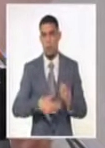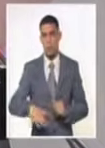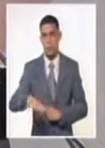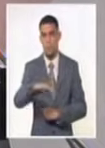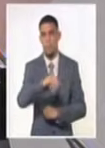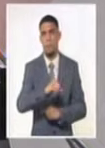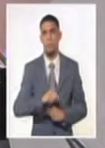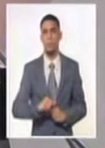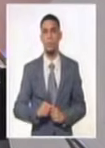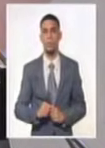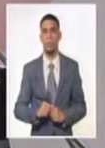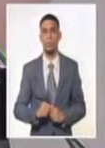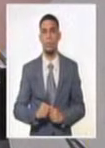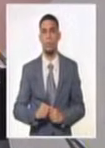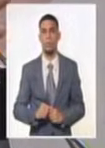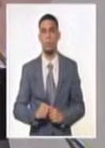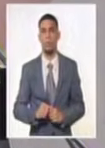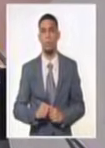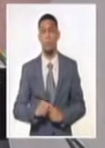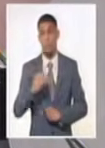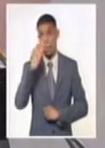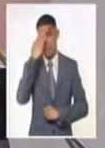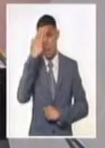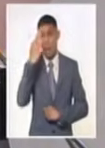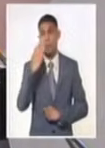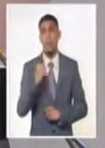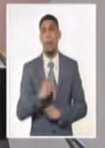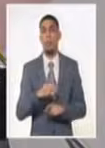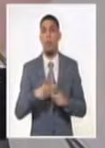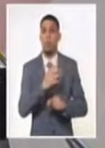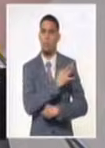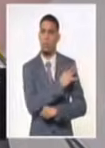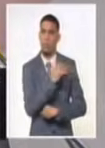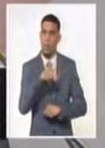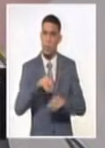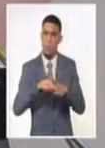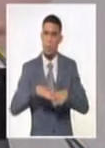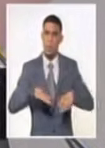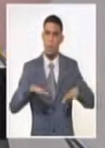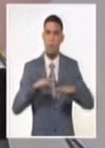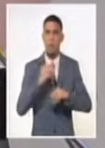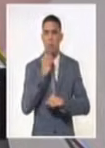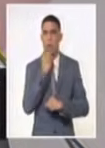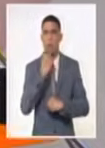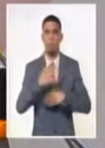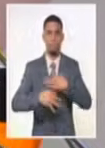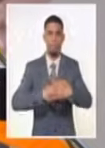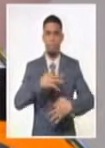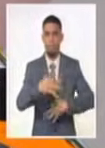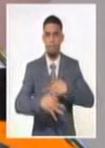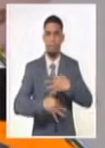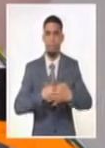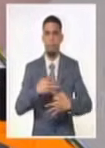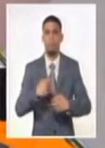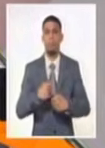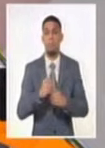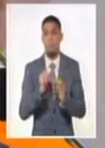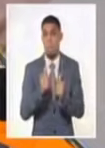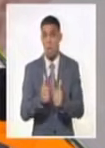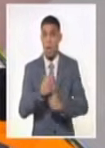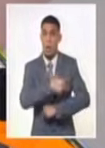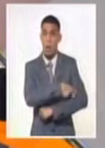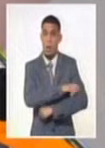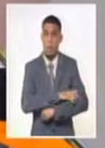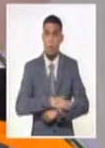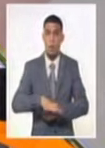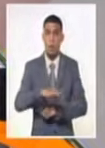más, agradecerte a ti y a tu equipo la posibilidad que nos da de conectarnos directamente con la familia, con toda la sociedad cubana y en